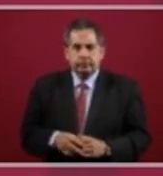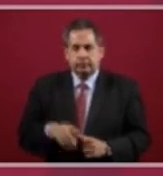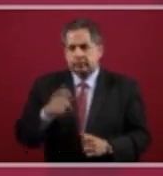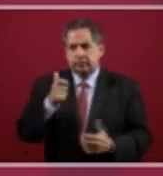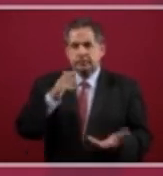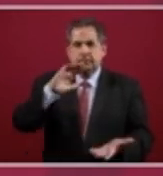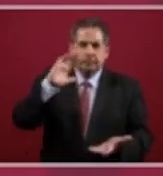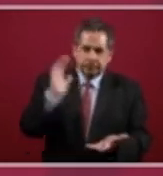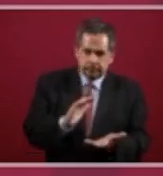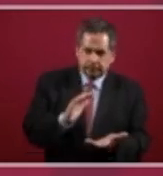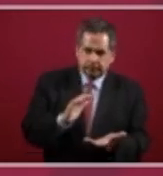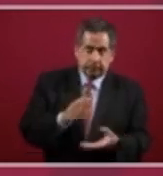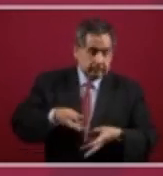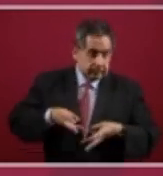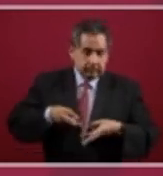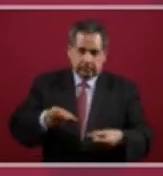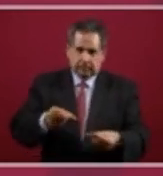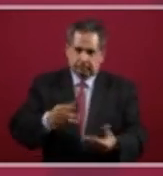reducir sus gastos